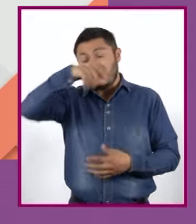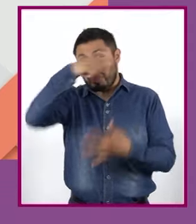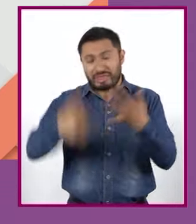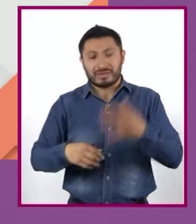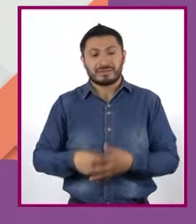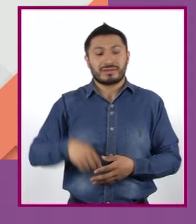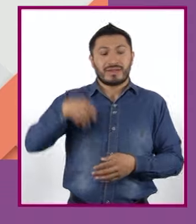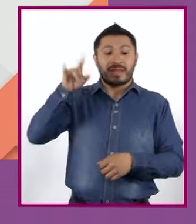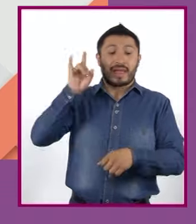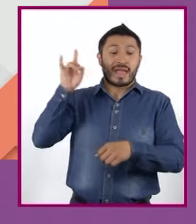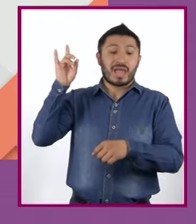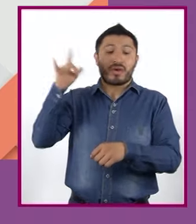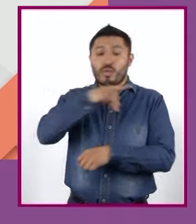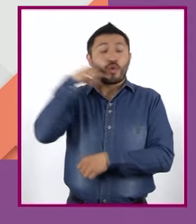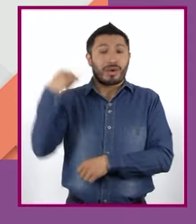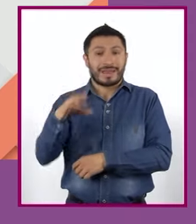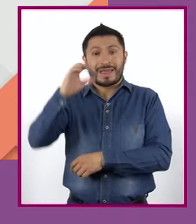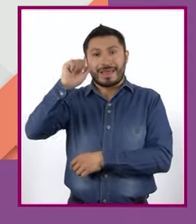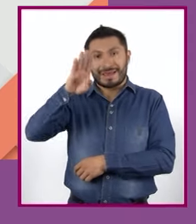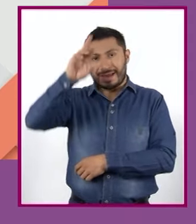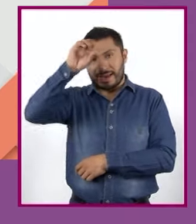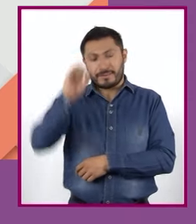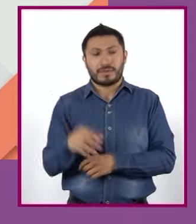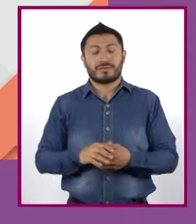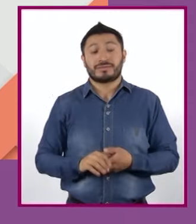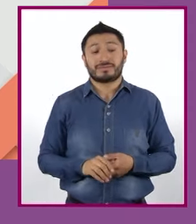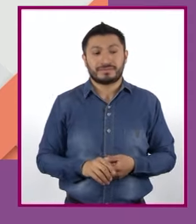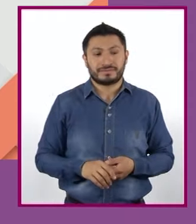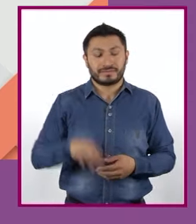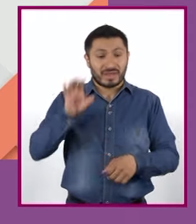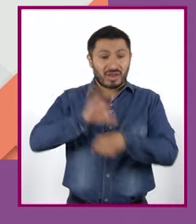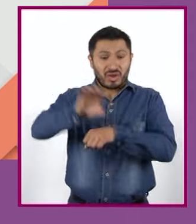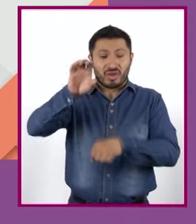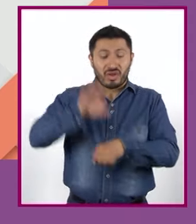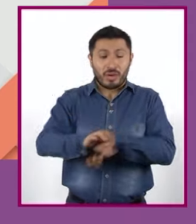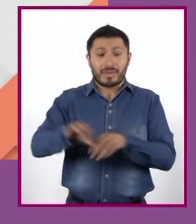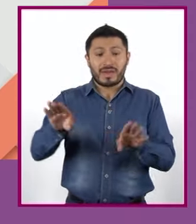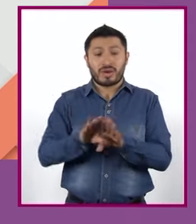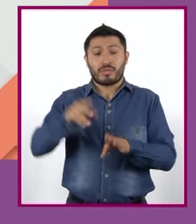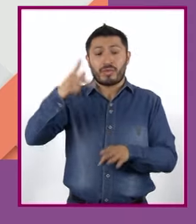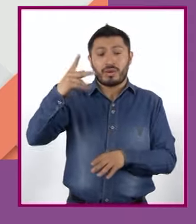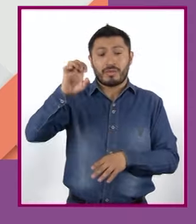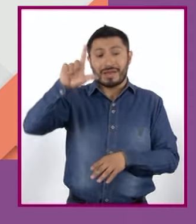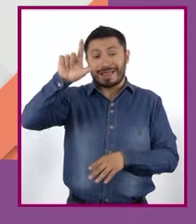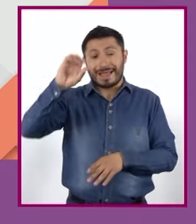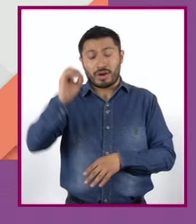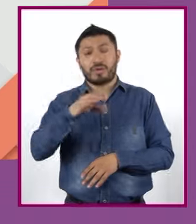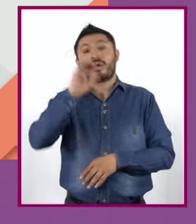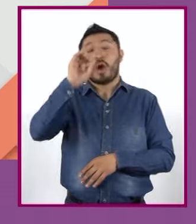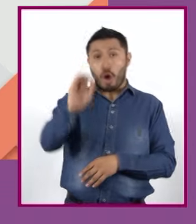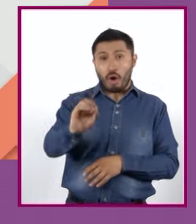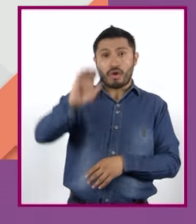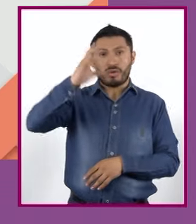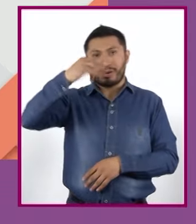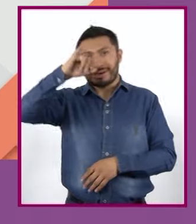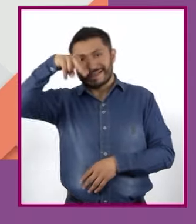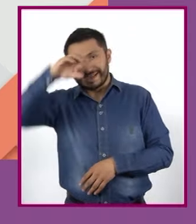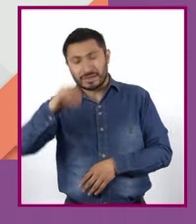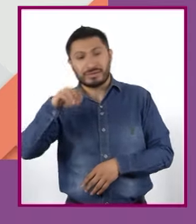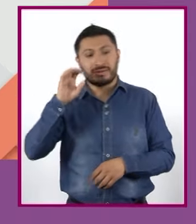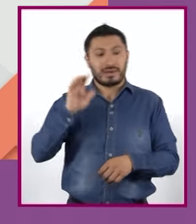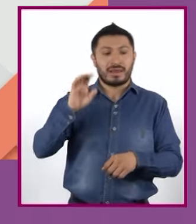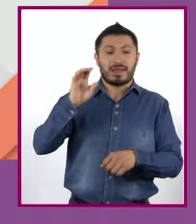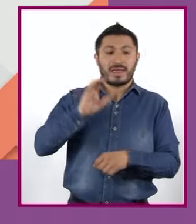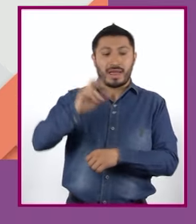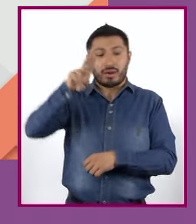o cabro chico. En Colombia al niño lo nombran pelao o chino. En Cuba